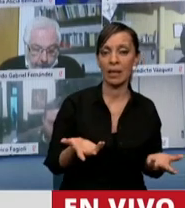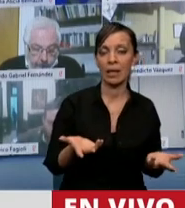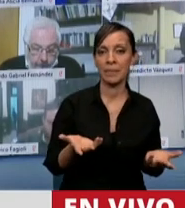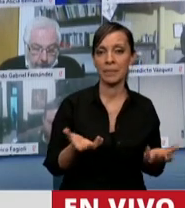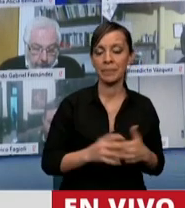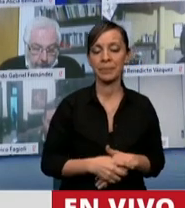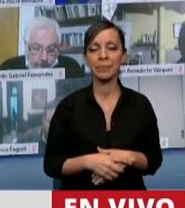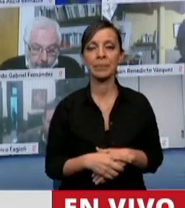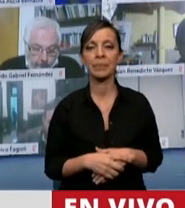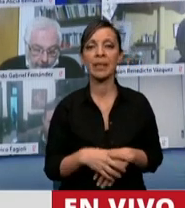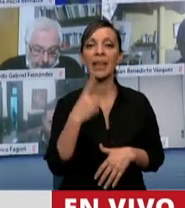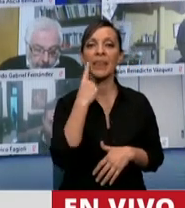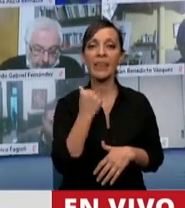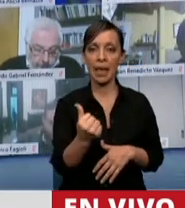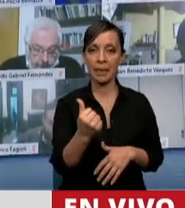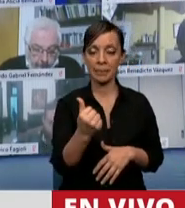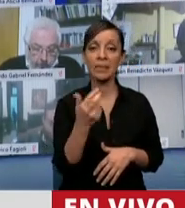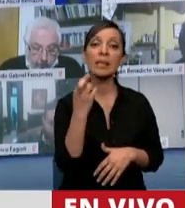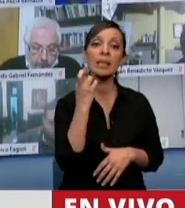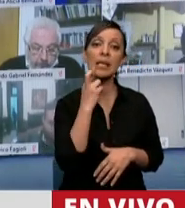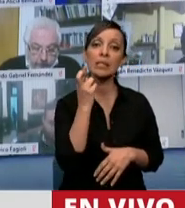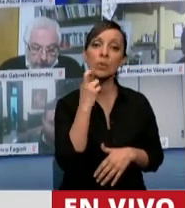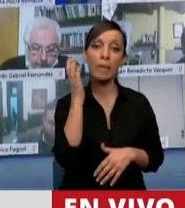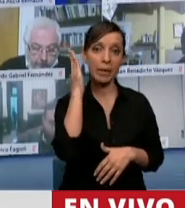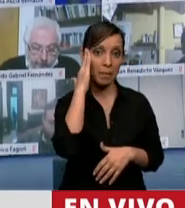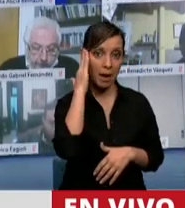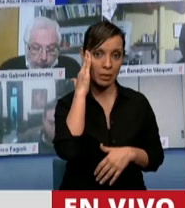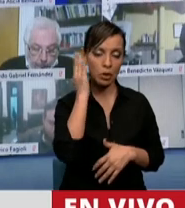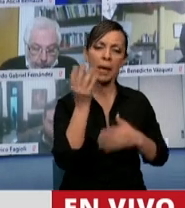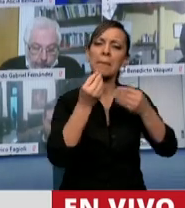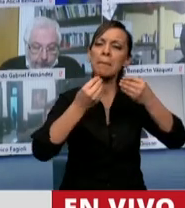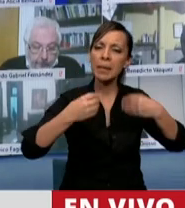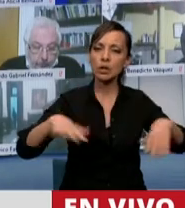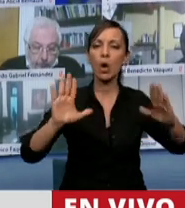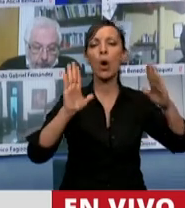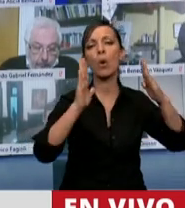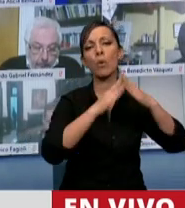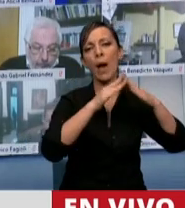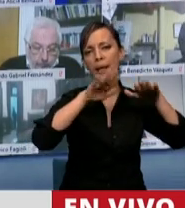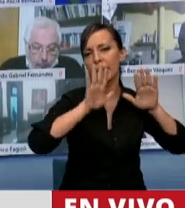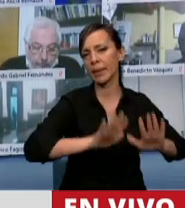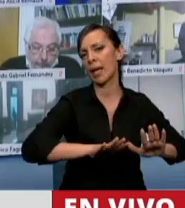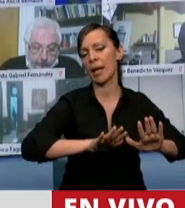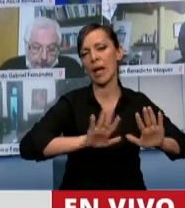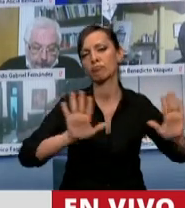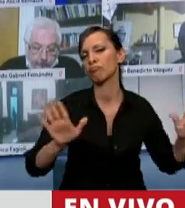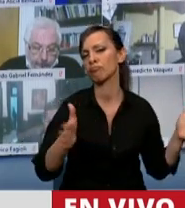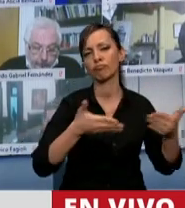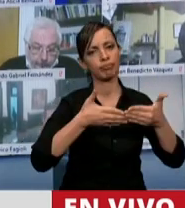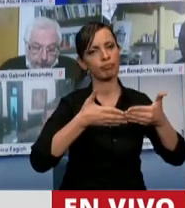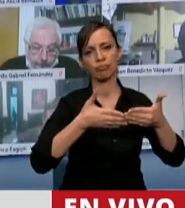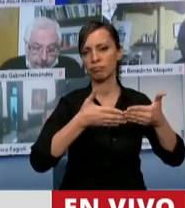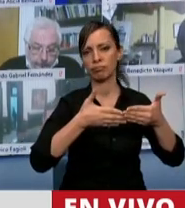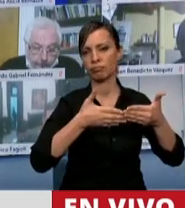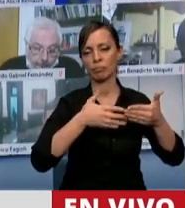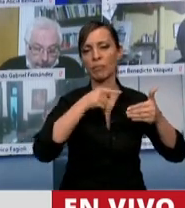el 19 de marzo cuando se lanzó la cuarentena cerrada que dio para